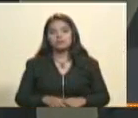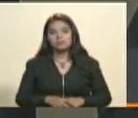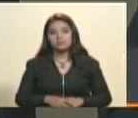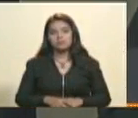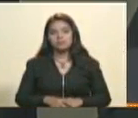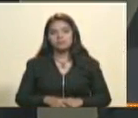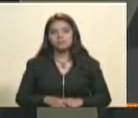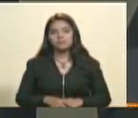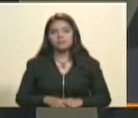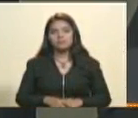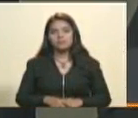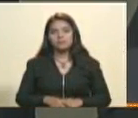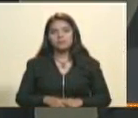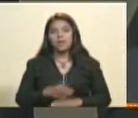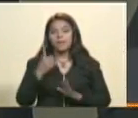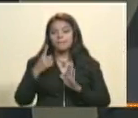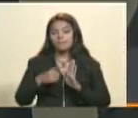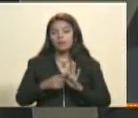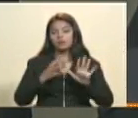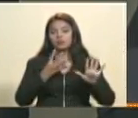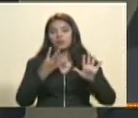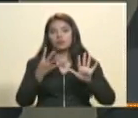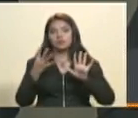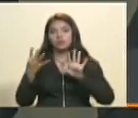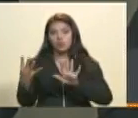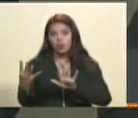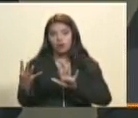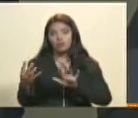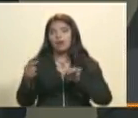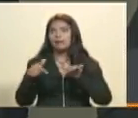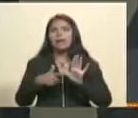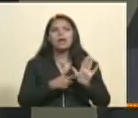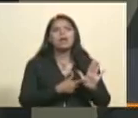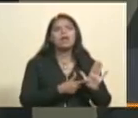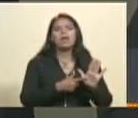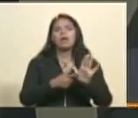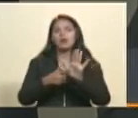Y desde 1999, ejemplo de